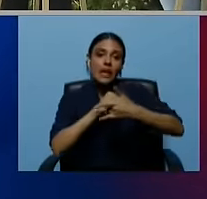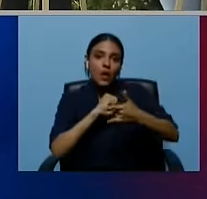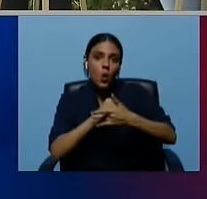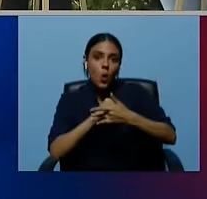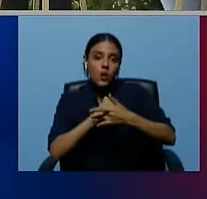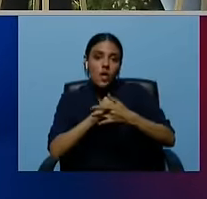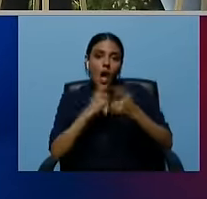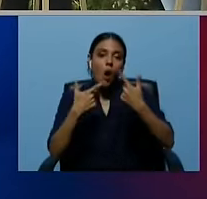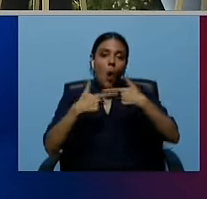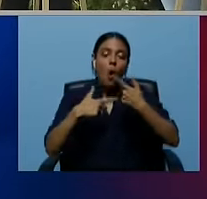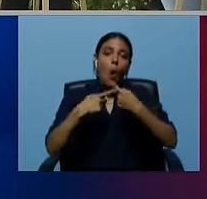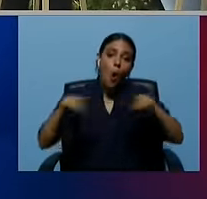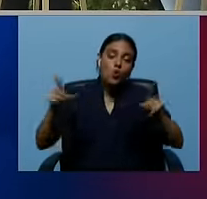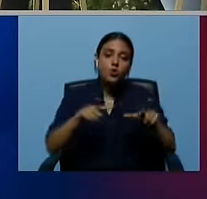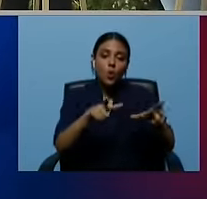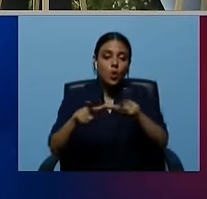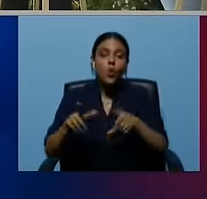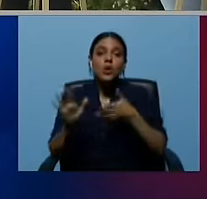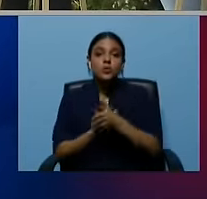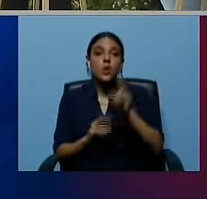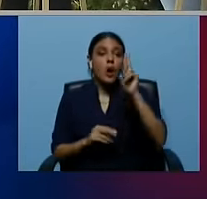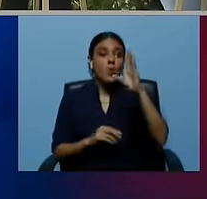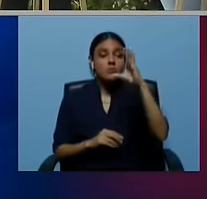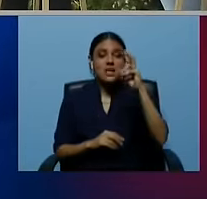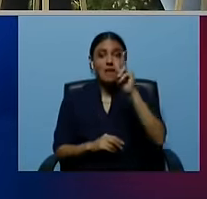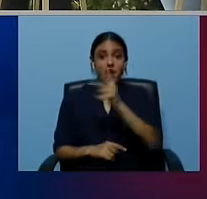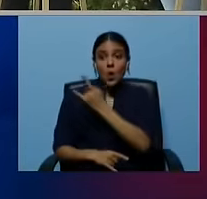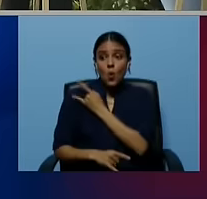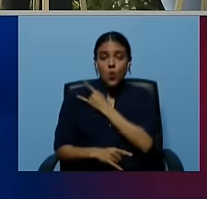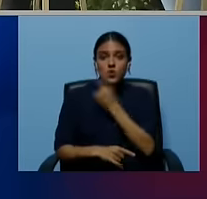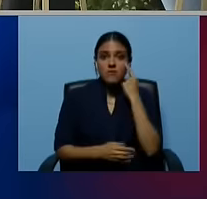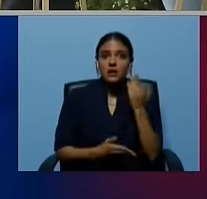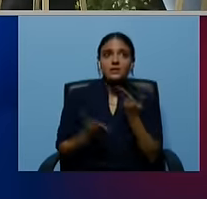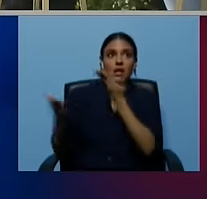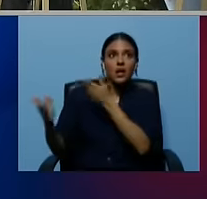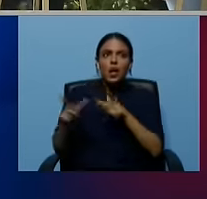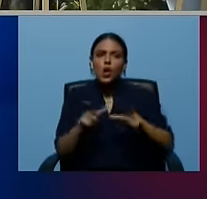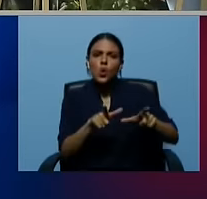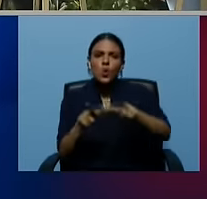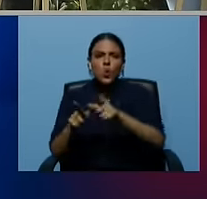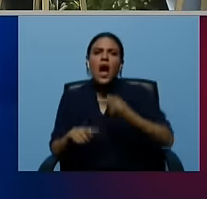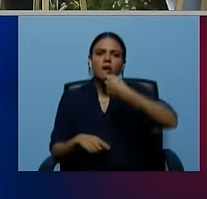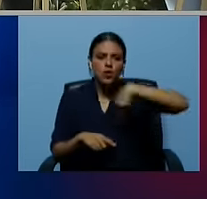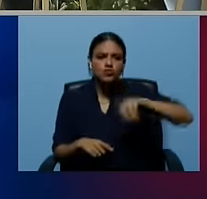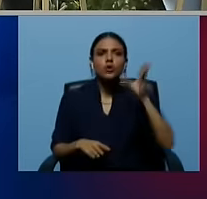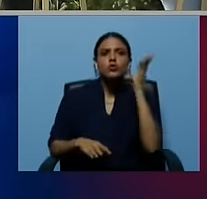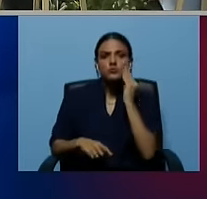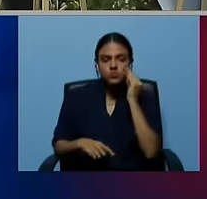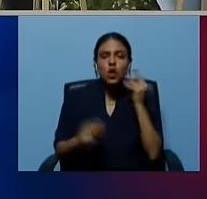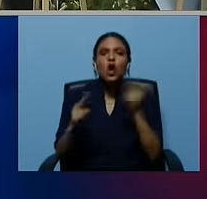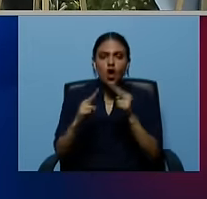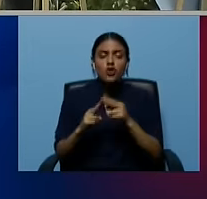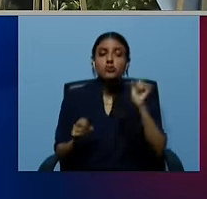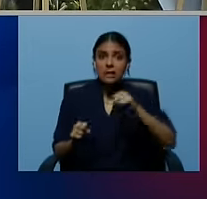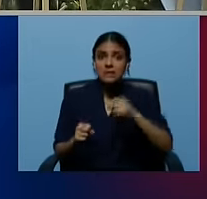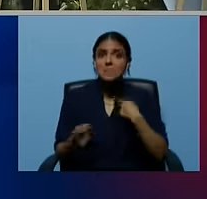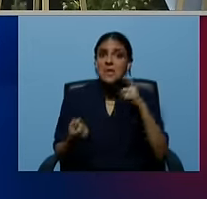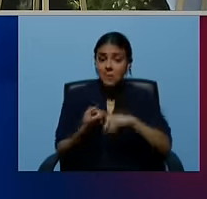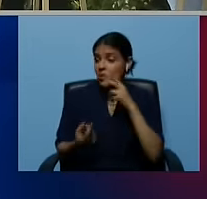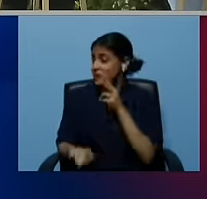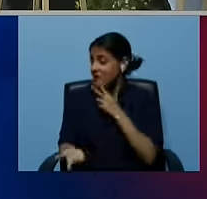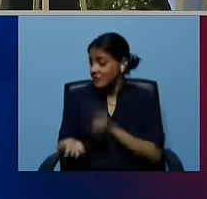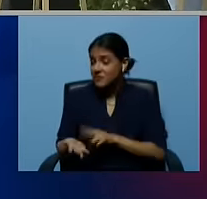de la Universidad Central de Venezuela. Un lugar que conocimos mucho, ¿verdad, Cilia? A que allá en los